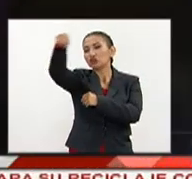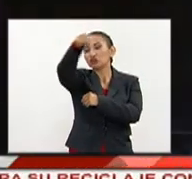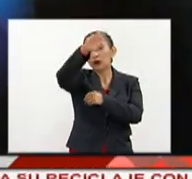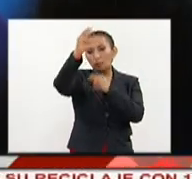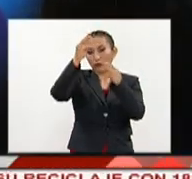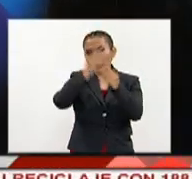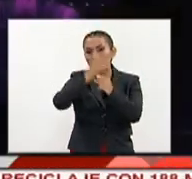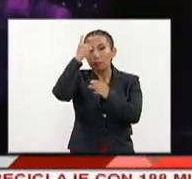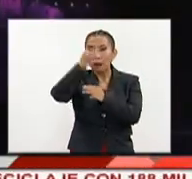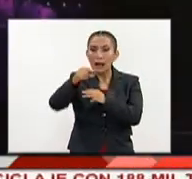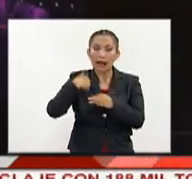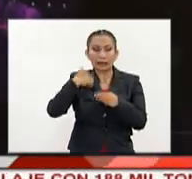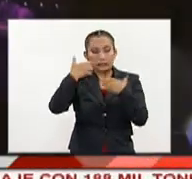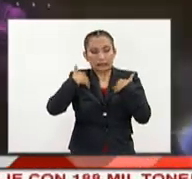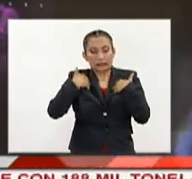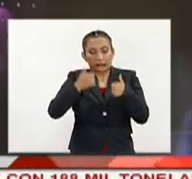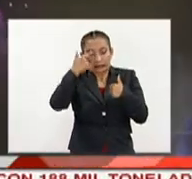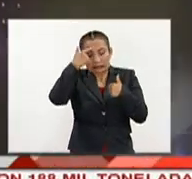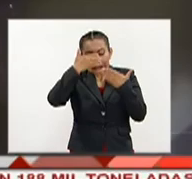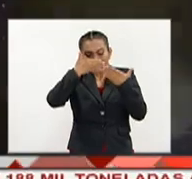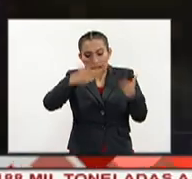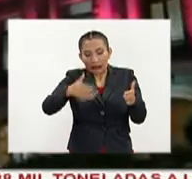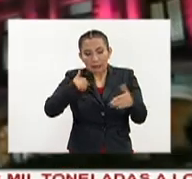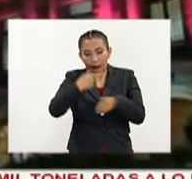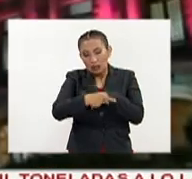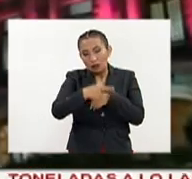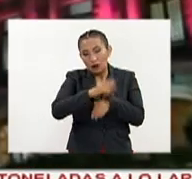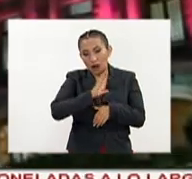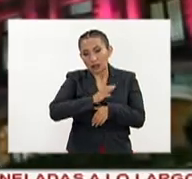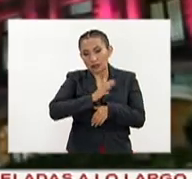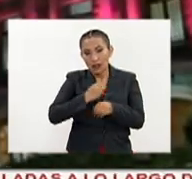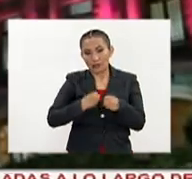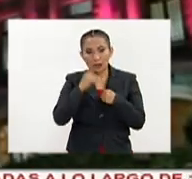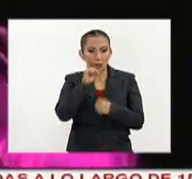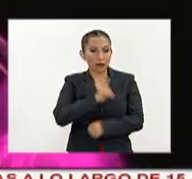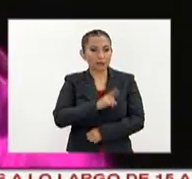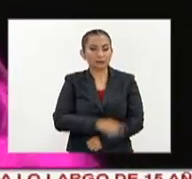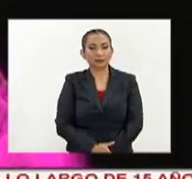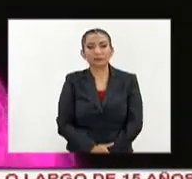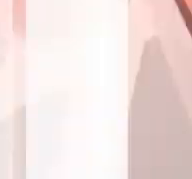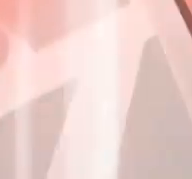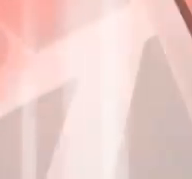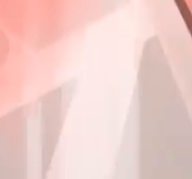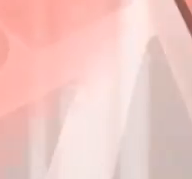mundial para concientizar sobre este mal que amenaza, por supuesto, la vida de las mujeres.